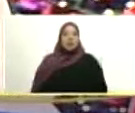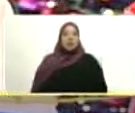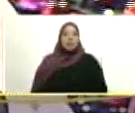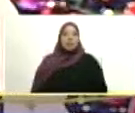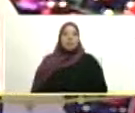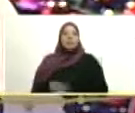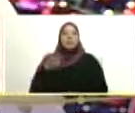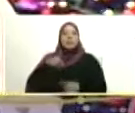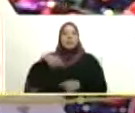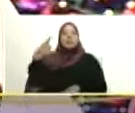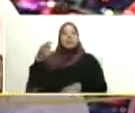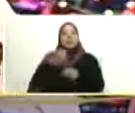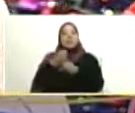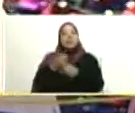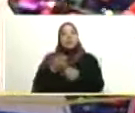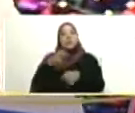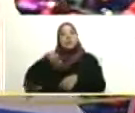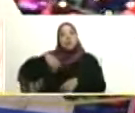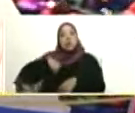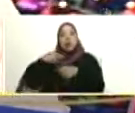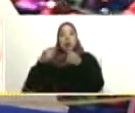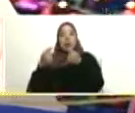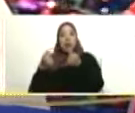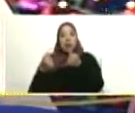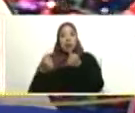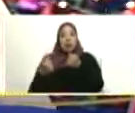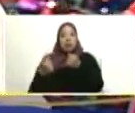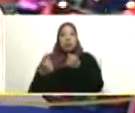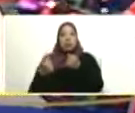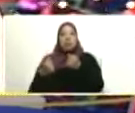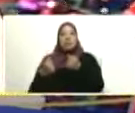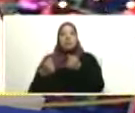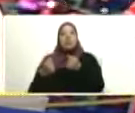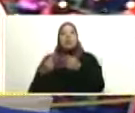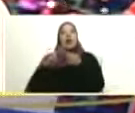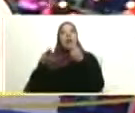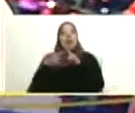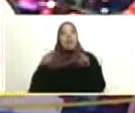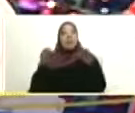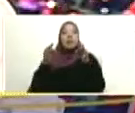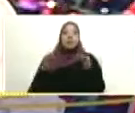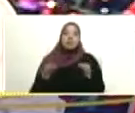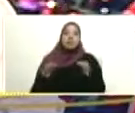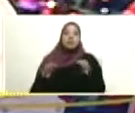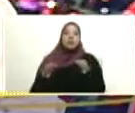lo vamos logrando, recuperando la economía, consolidando la paz,